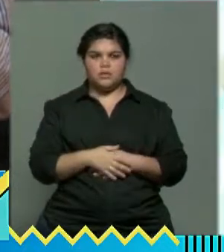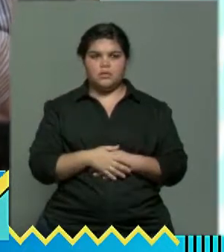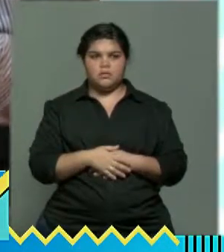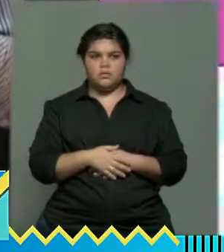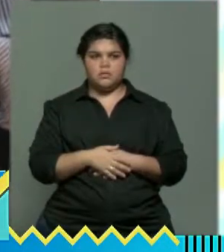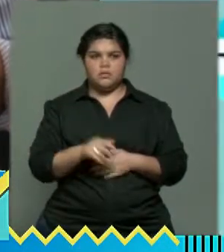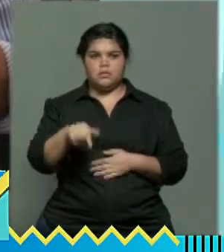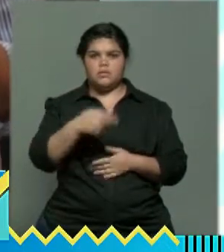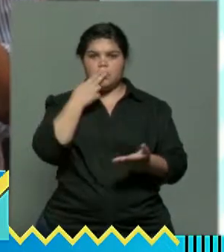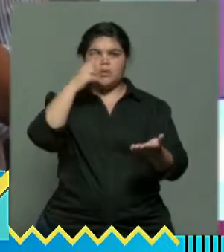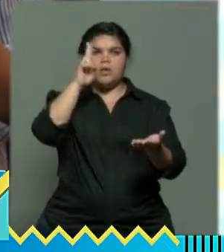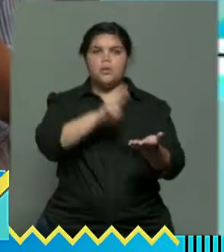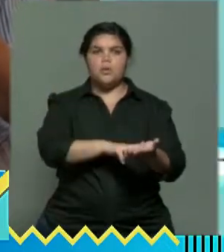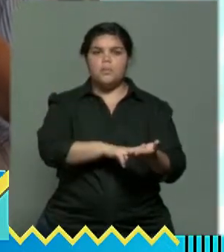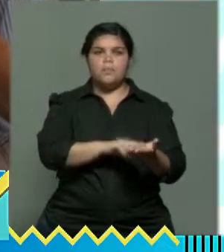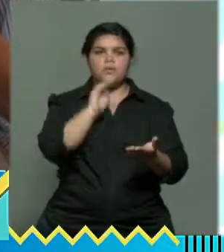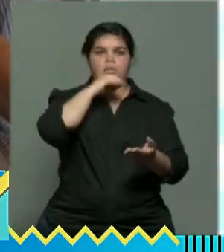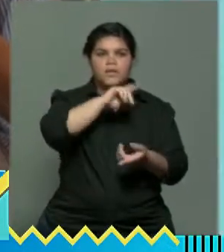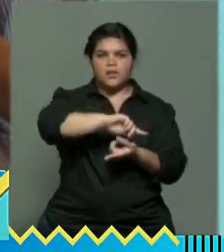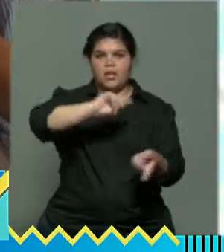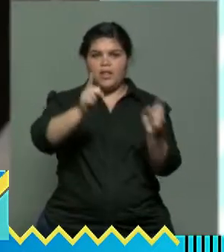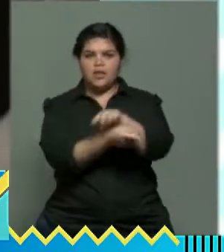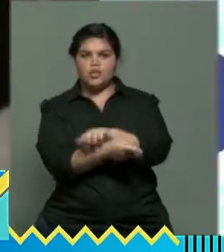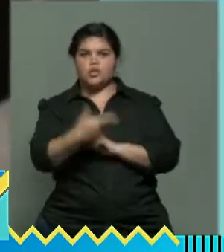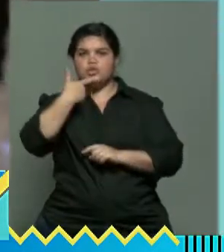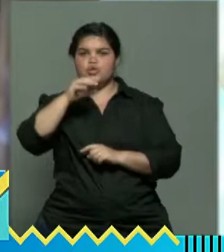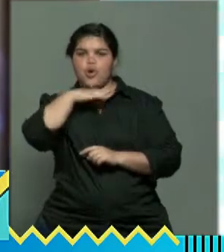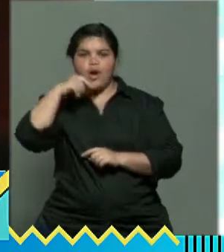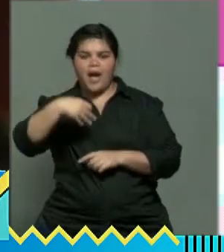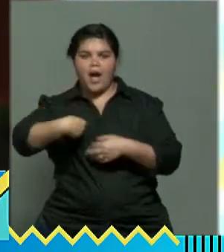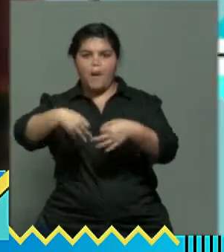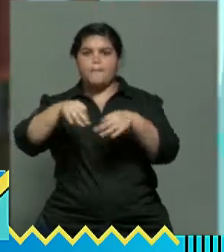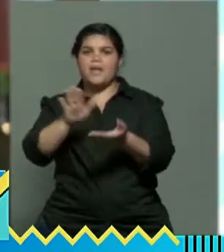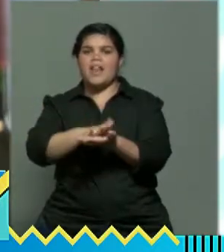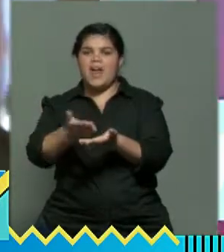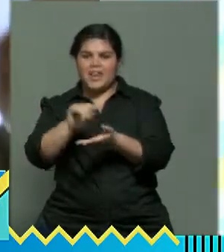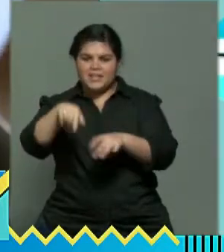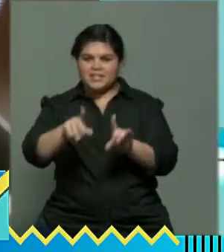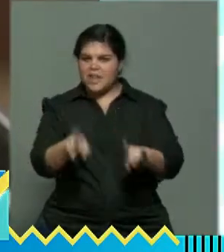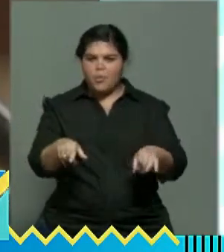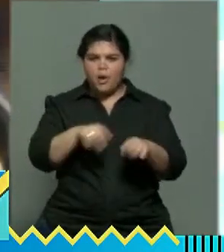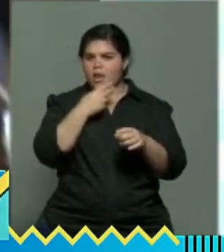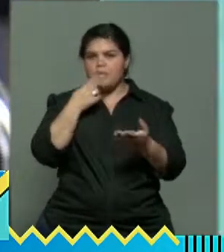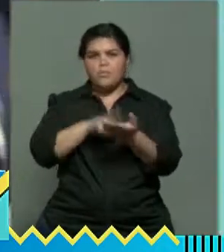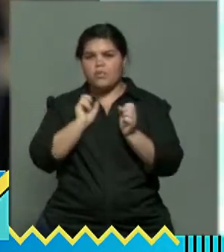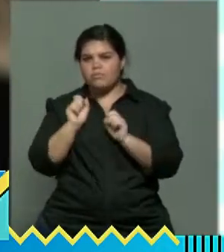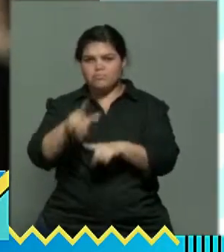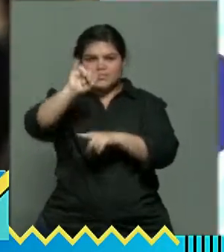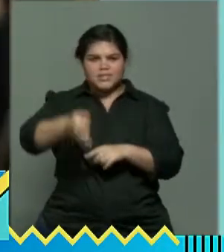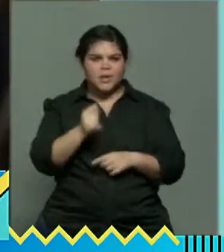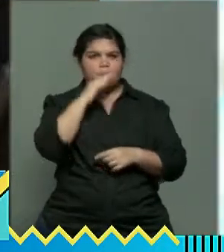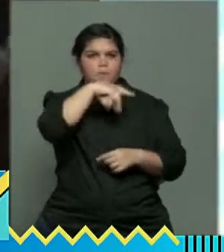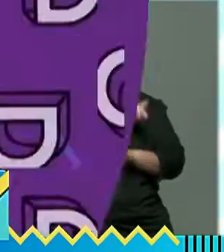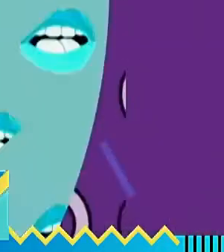vino, pónganselo las milanesas de soja, dice. Entonces, empieza a aparecer una movida cultural,